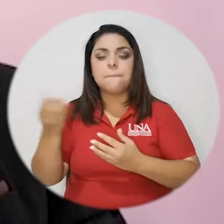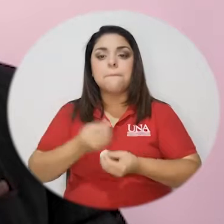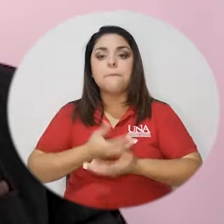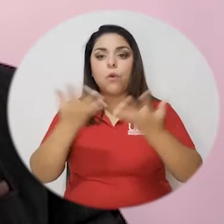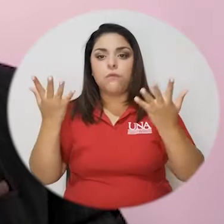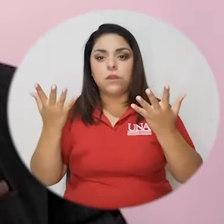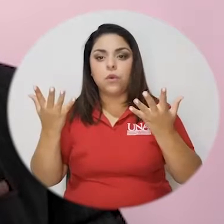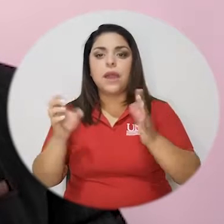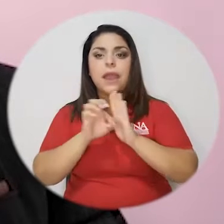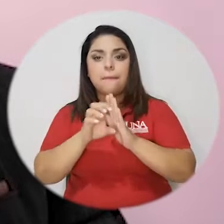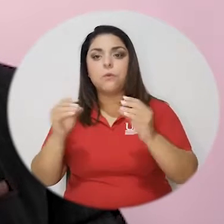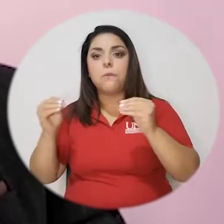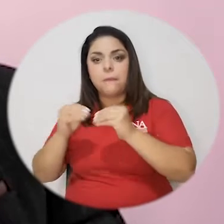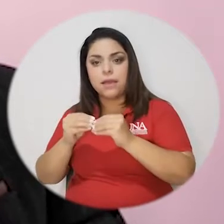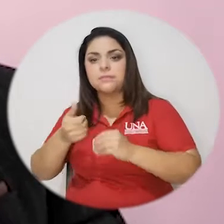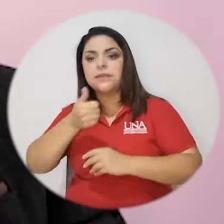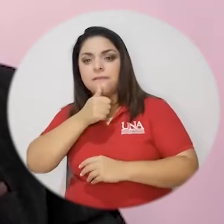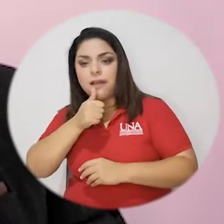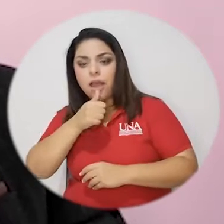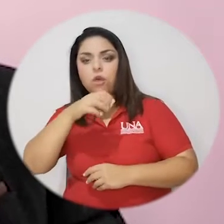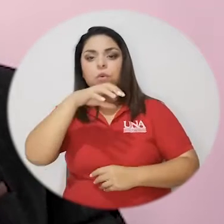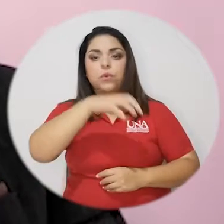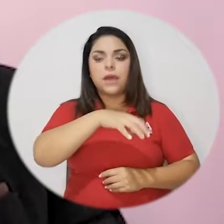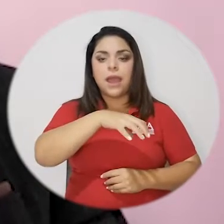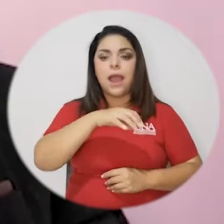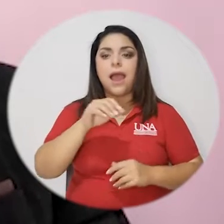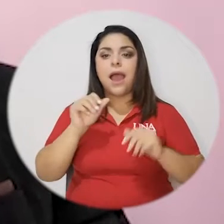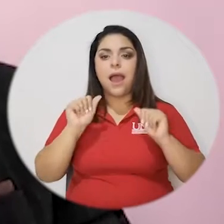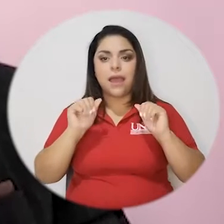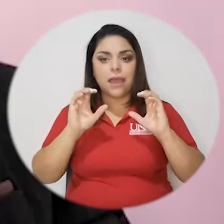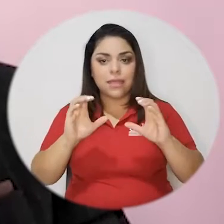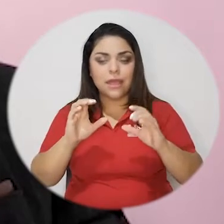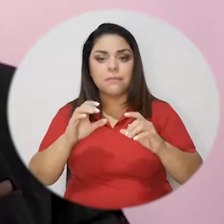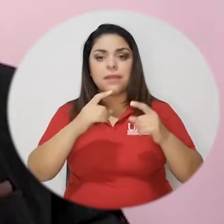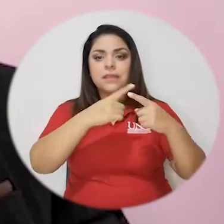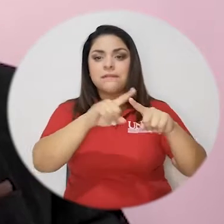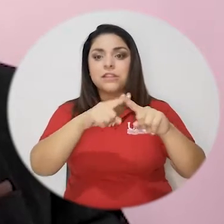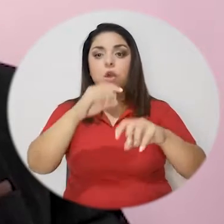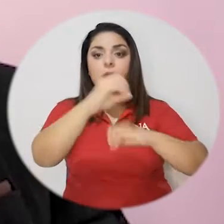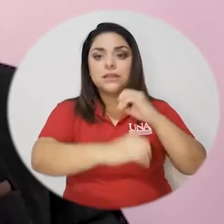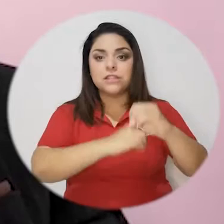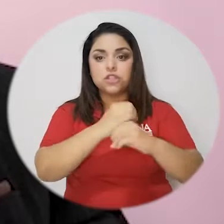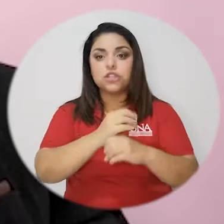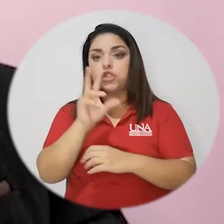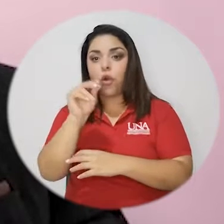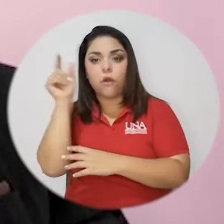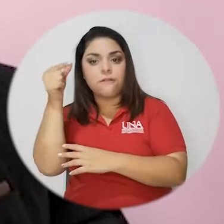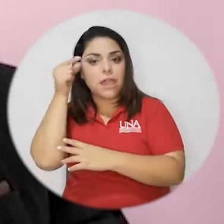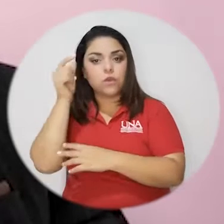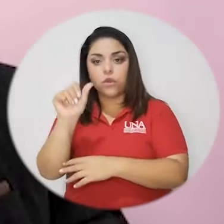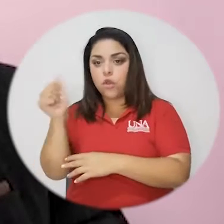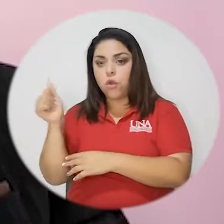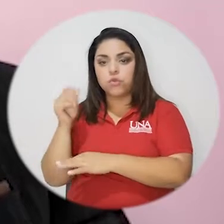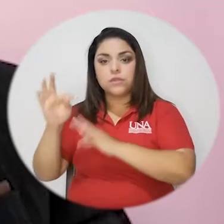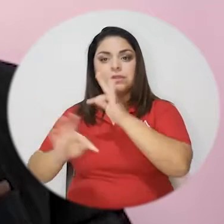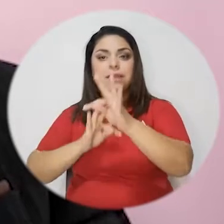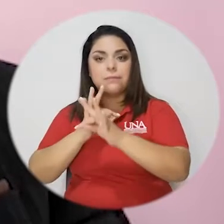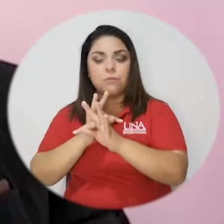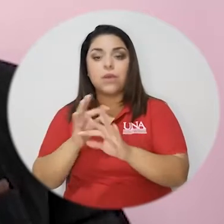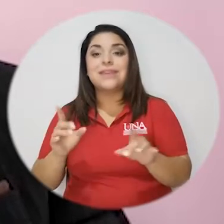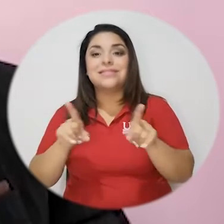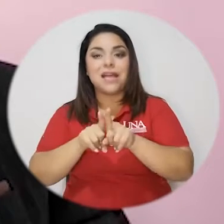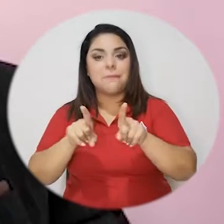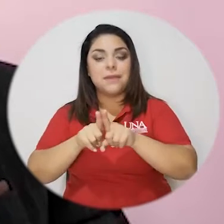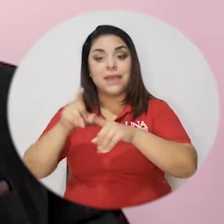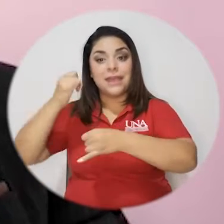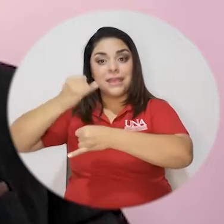que ha estado el sector privado, que han estado las organizaciones diferentes, tanto no gubernamentales como de otro tipo, y ni qué decir